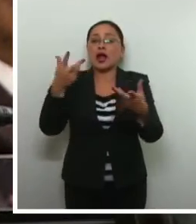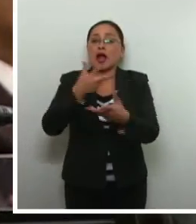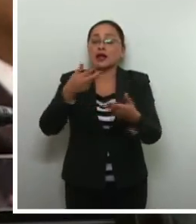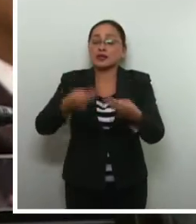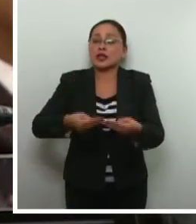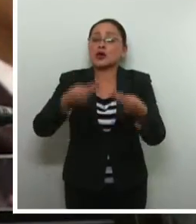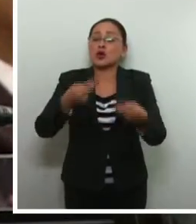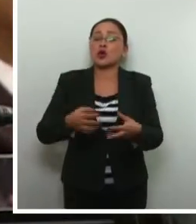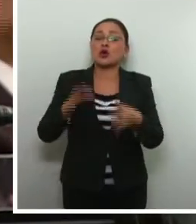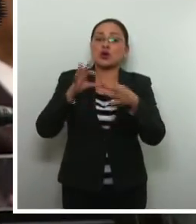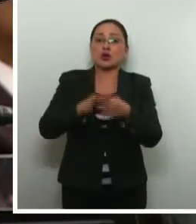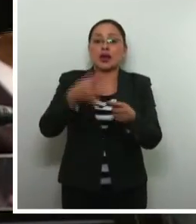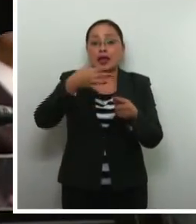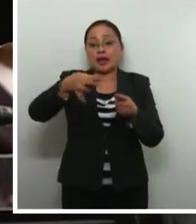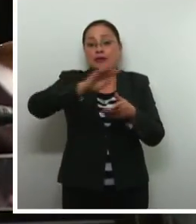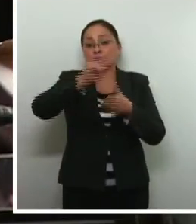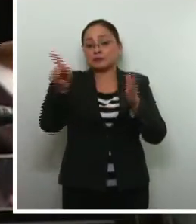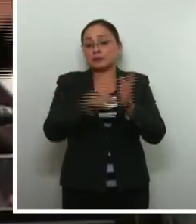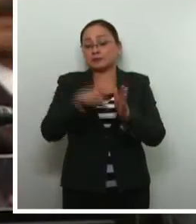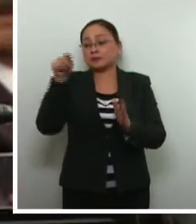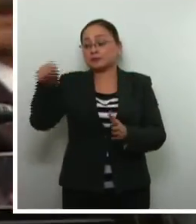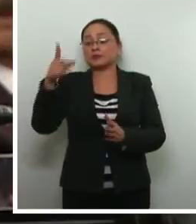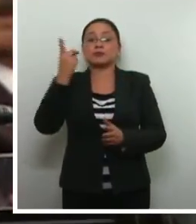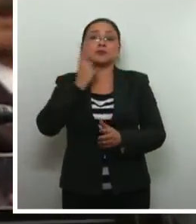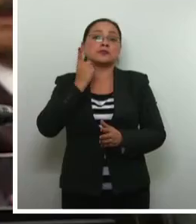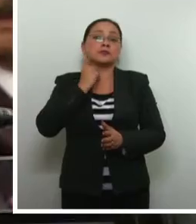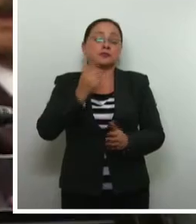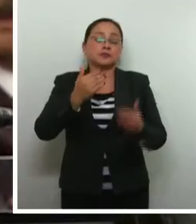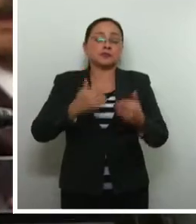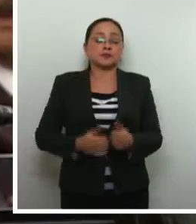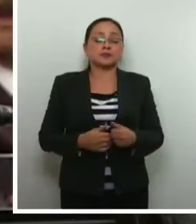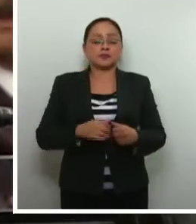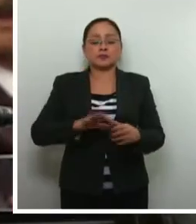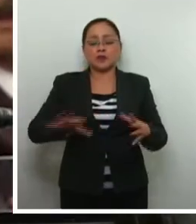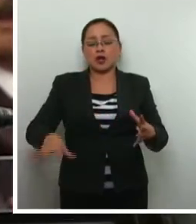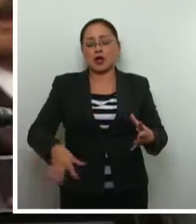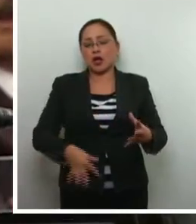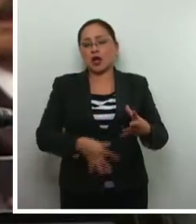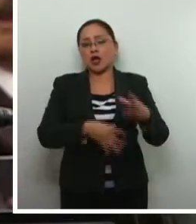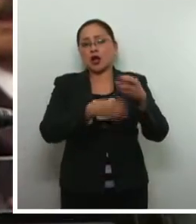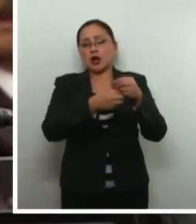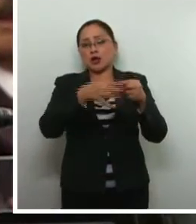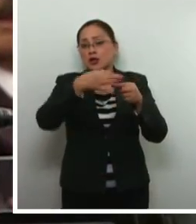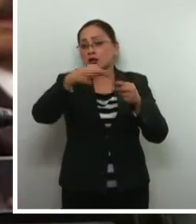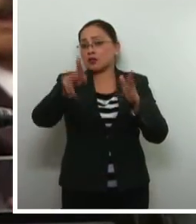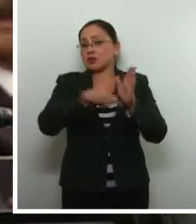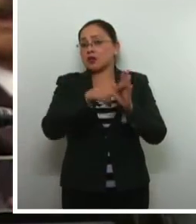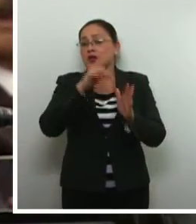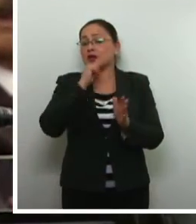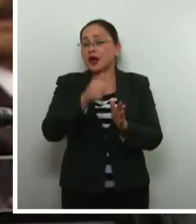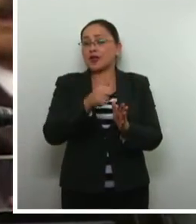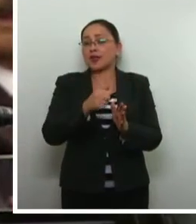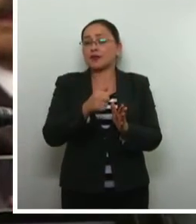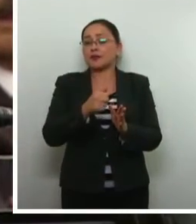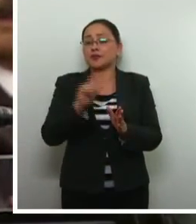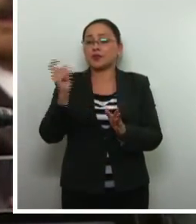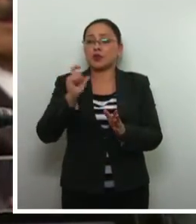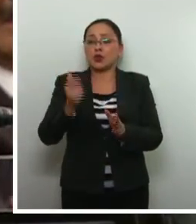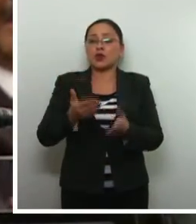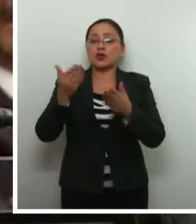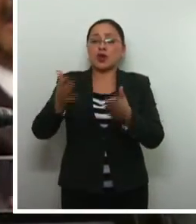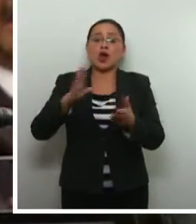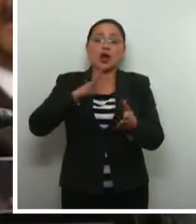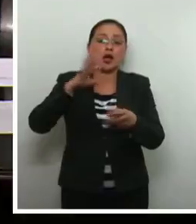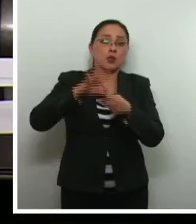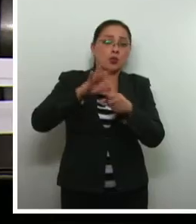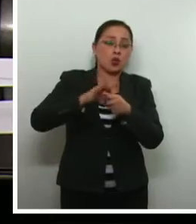especulación estaba reservada por el diputado. La mega reserva no lo reservó, de manera que cuando se votó